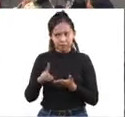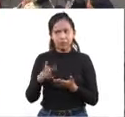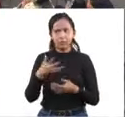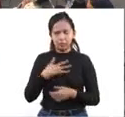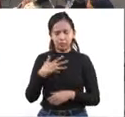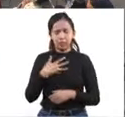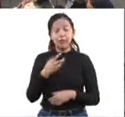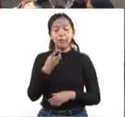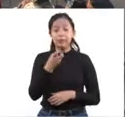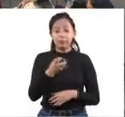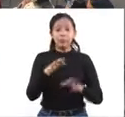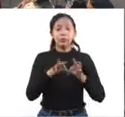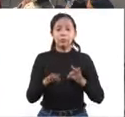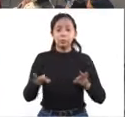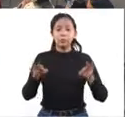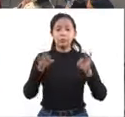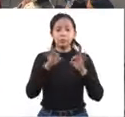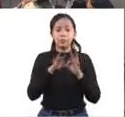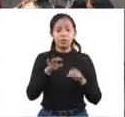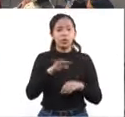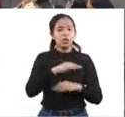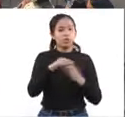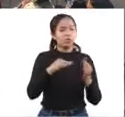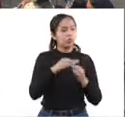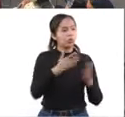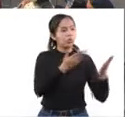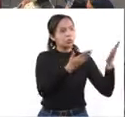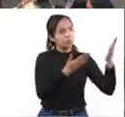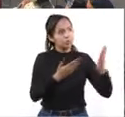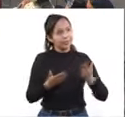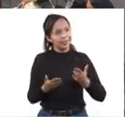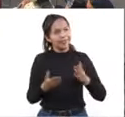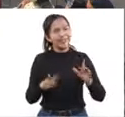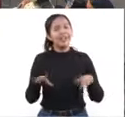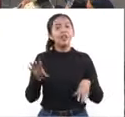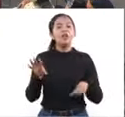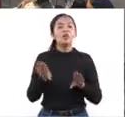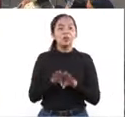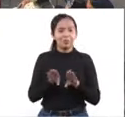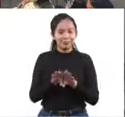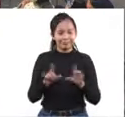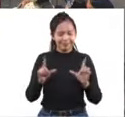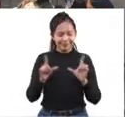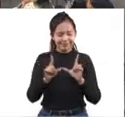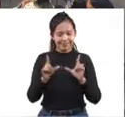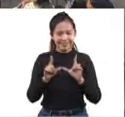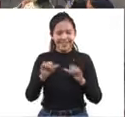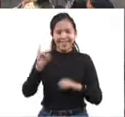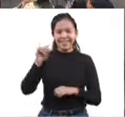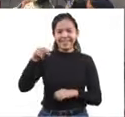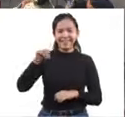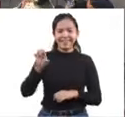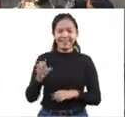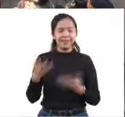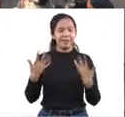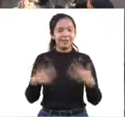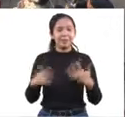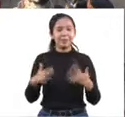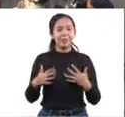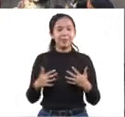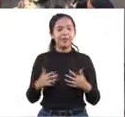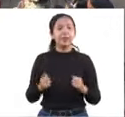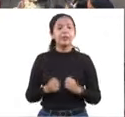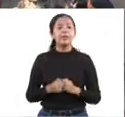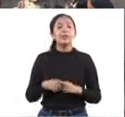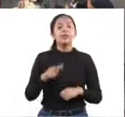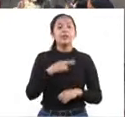todos vienen, a menos de que nos falló el INE, pero todos vienen con su credencial de elector. Y vamos a insistir